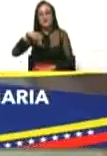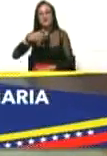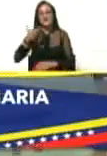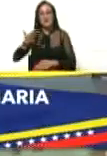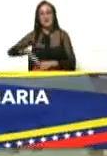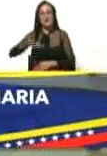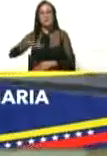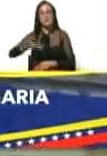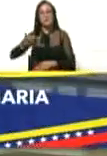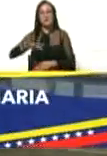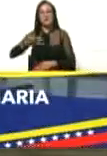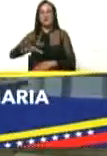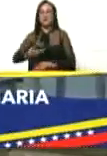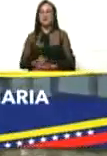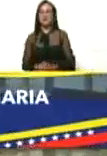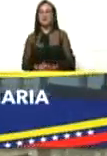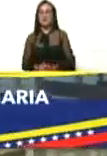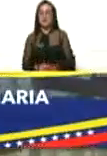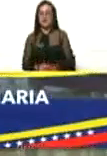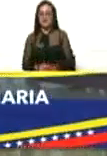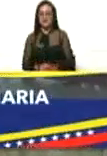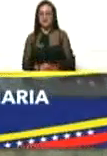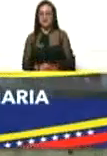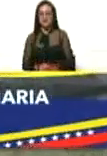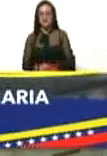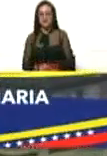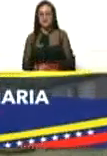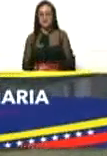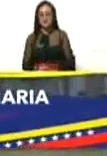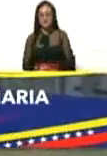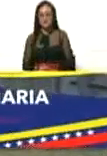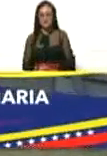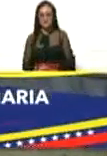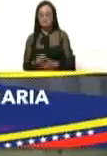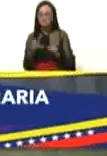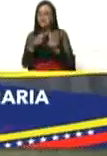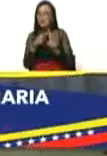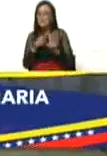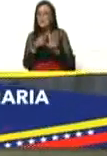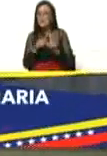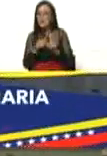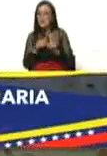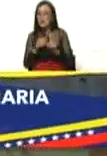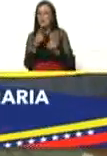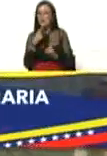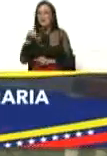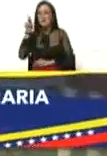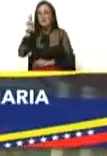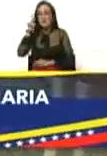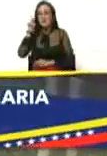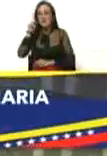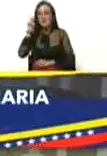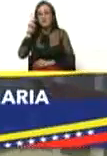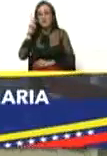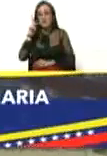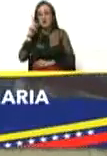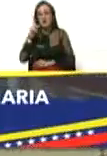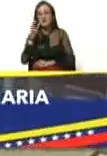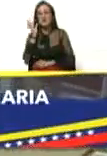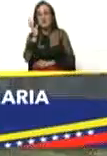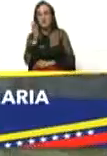es importante el Primero, lo que decía la profesora Rodríguez,